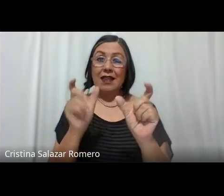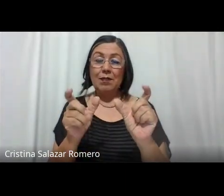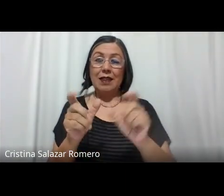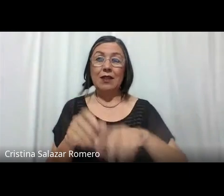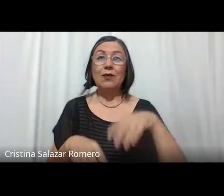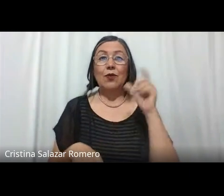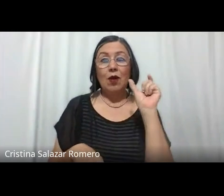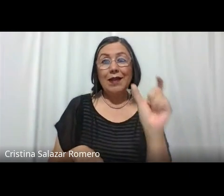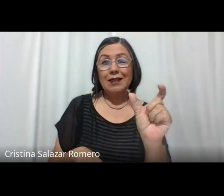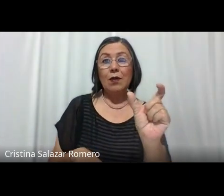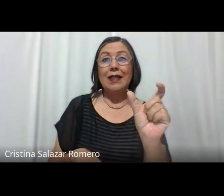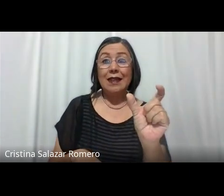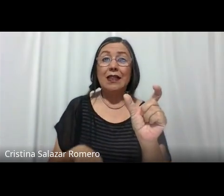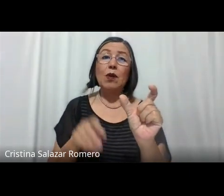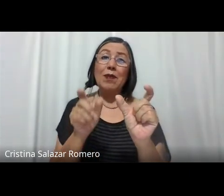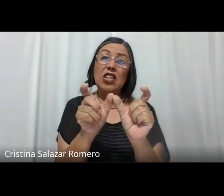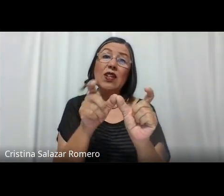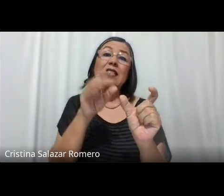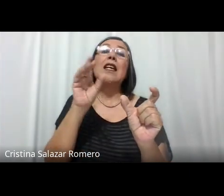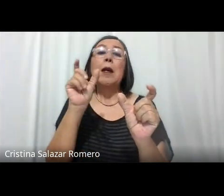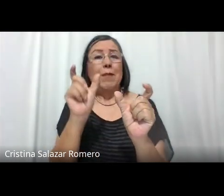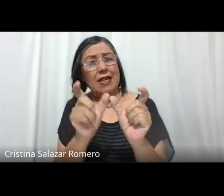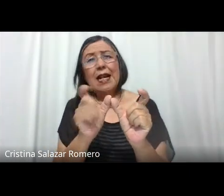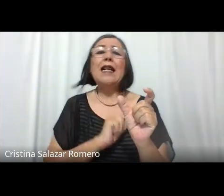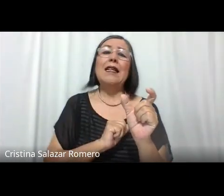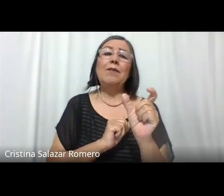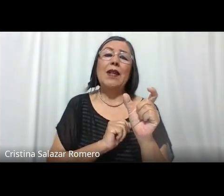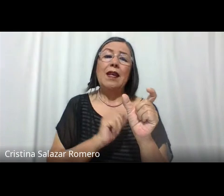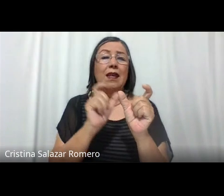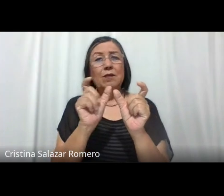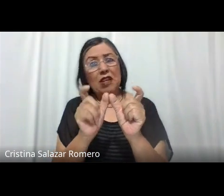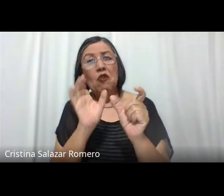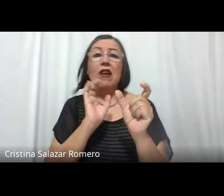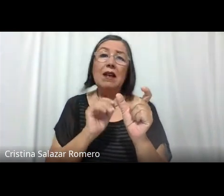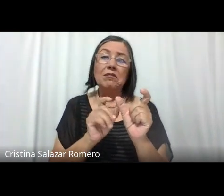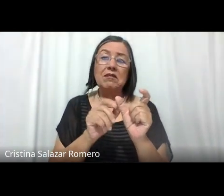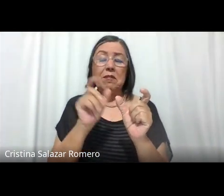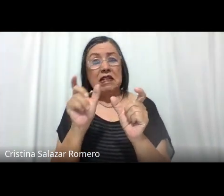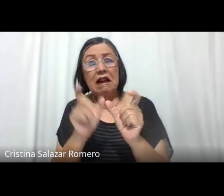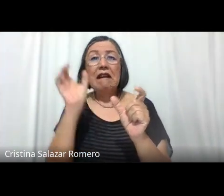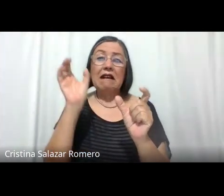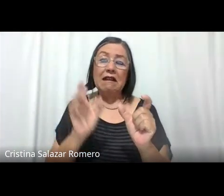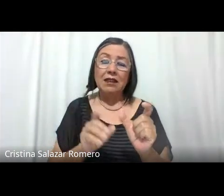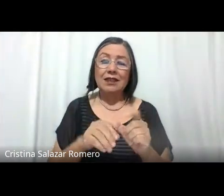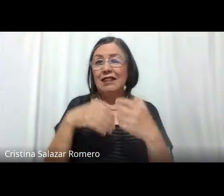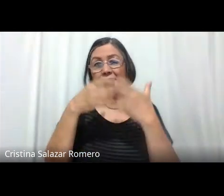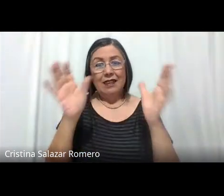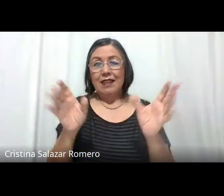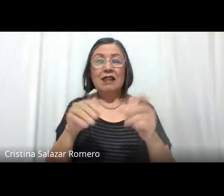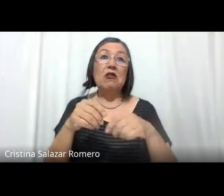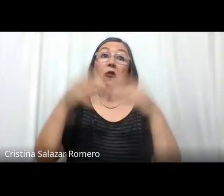y tiene apellido. Su nombre es lengua de señas, su apellido es mexicana, española, americana,